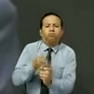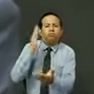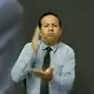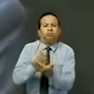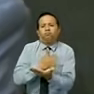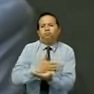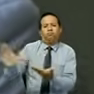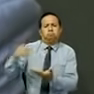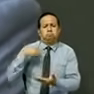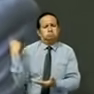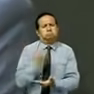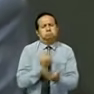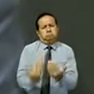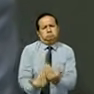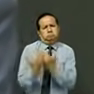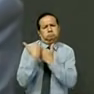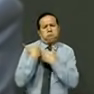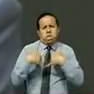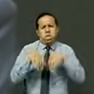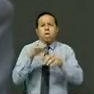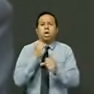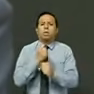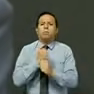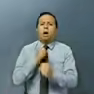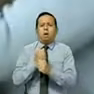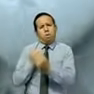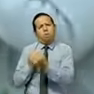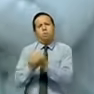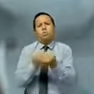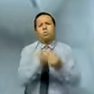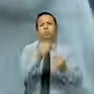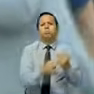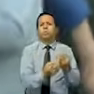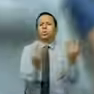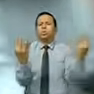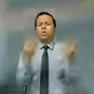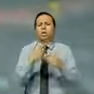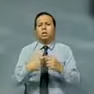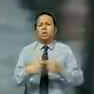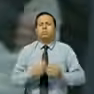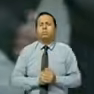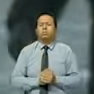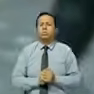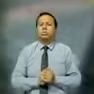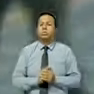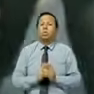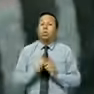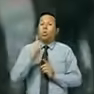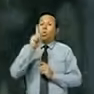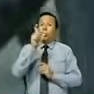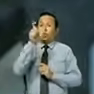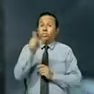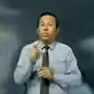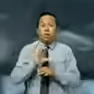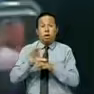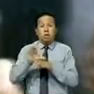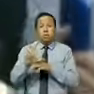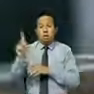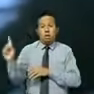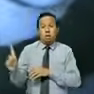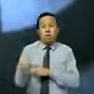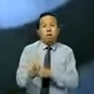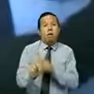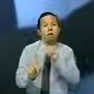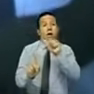rencillas, sin rencores, dándole resultados a la ciudad. Durante estos eventos, la única concejal divisada por el lugar fue Annalí Ledesma,